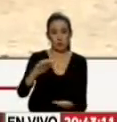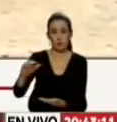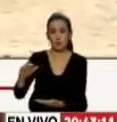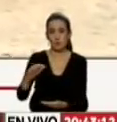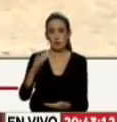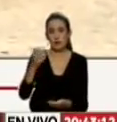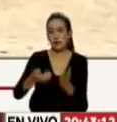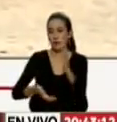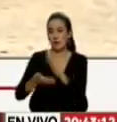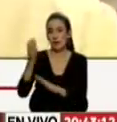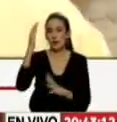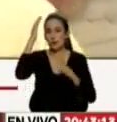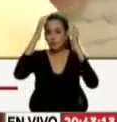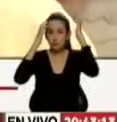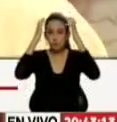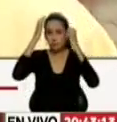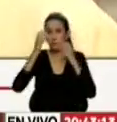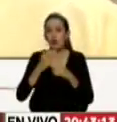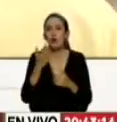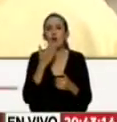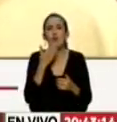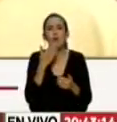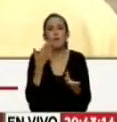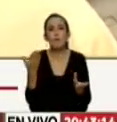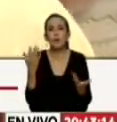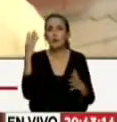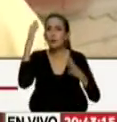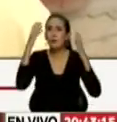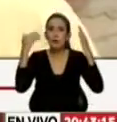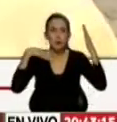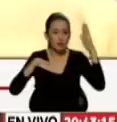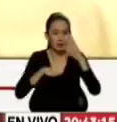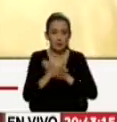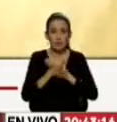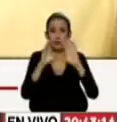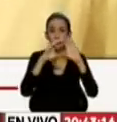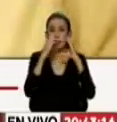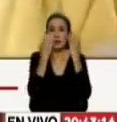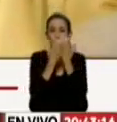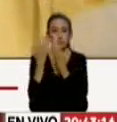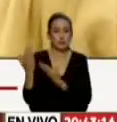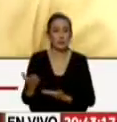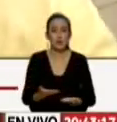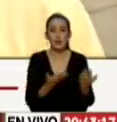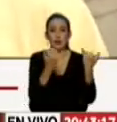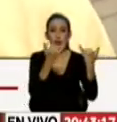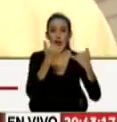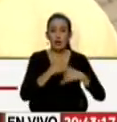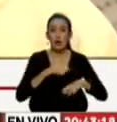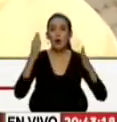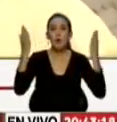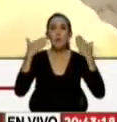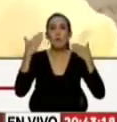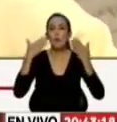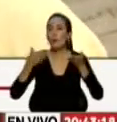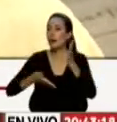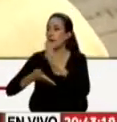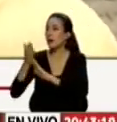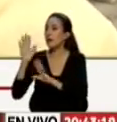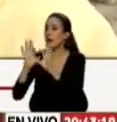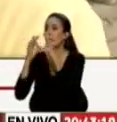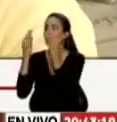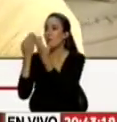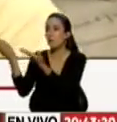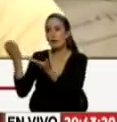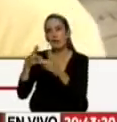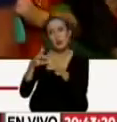mandarlo a bañar con mis hijos. ¿Cómo hacemos cuando ya entren a clase? Estamos yéndonos a Guayaquil a solicitarlo a los familiares